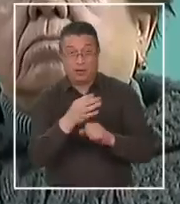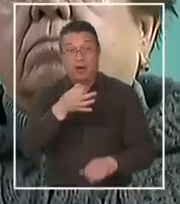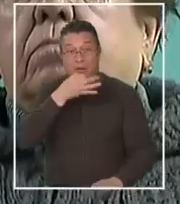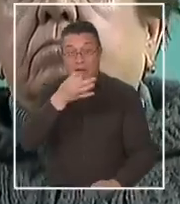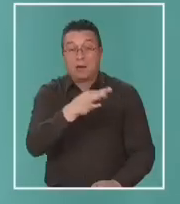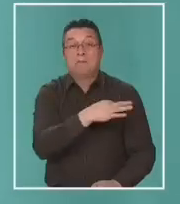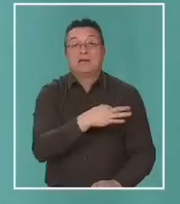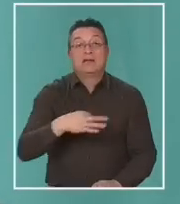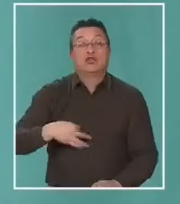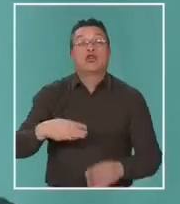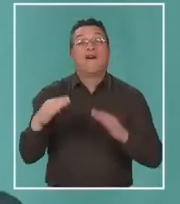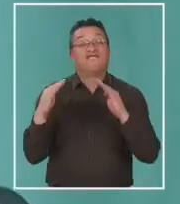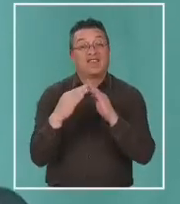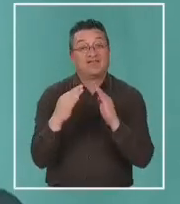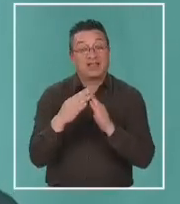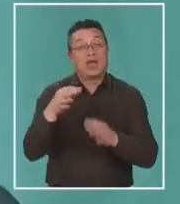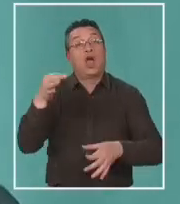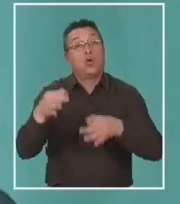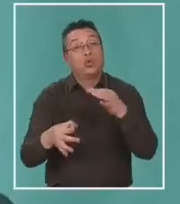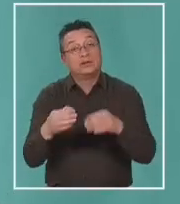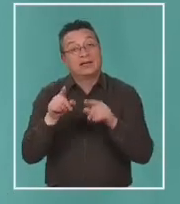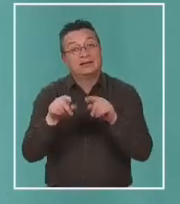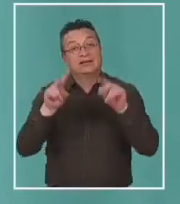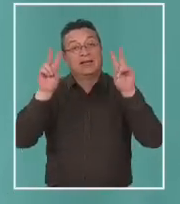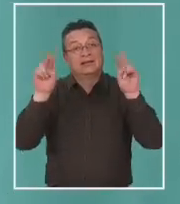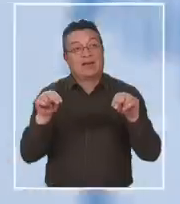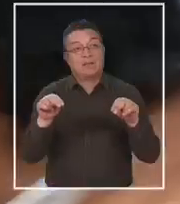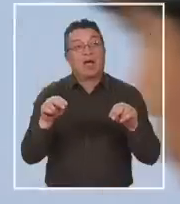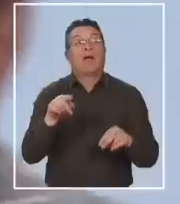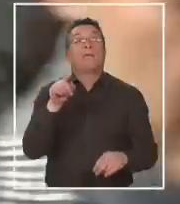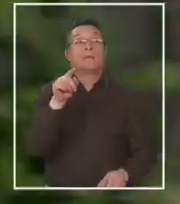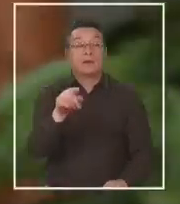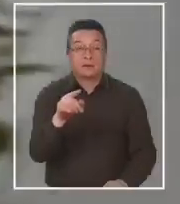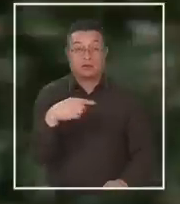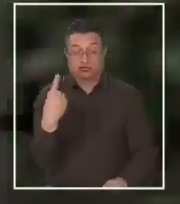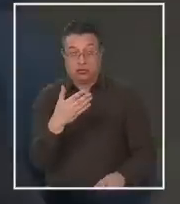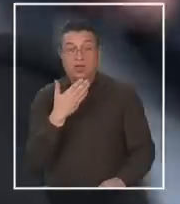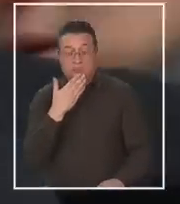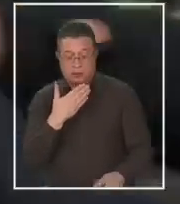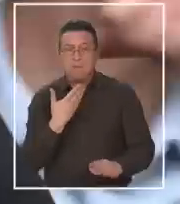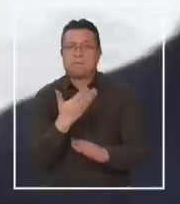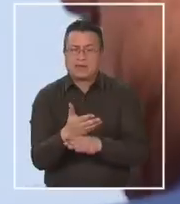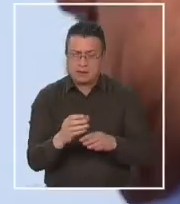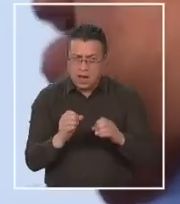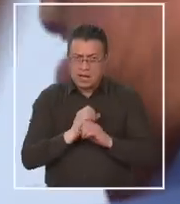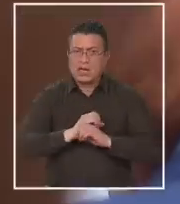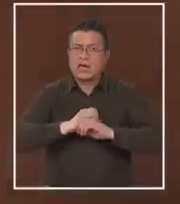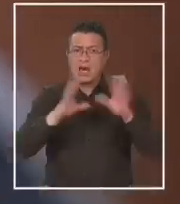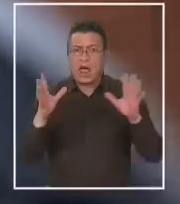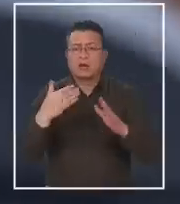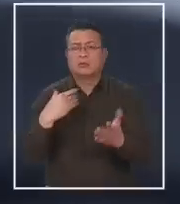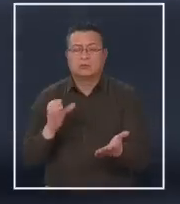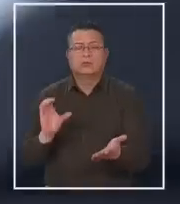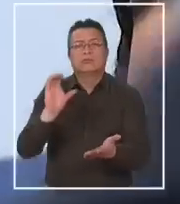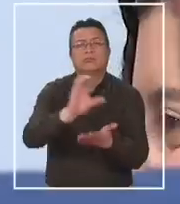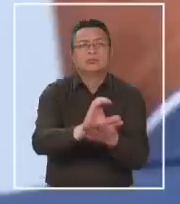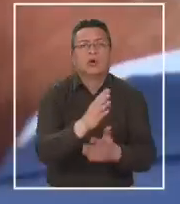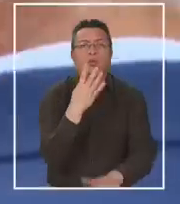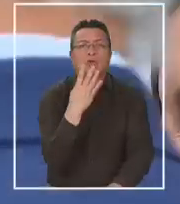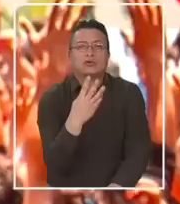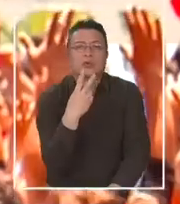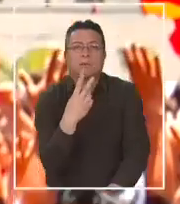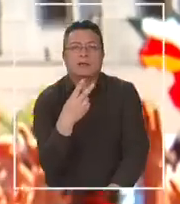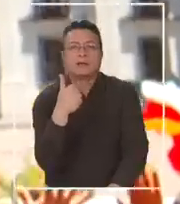de Vivienda a la lista judicial de este caso. Desde el oficialismo también pidieron claridad con la asignación de los